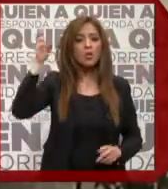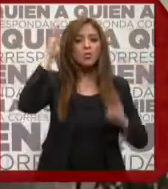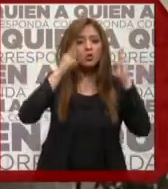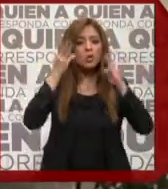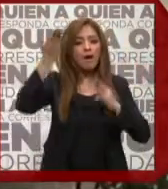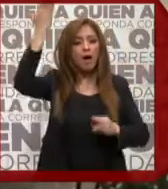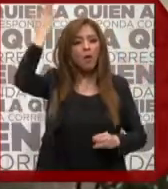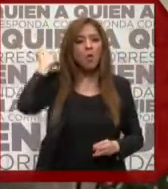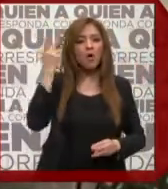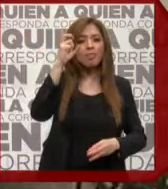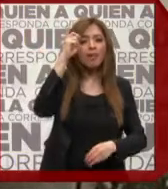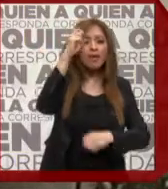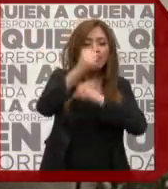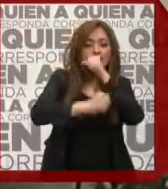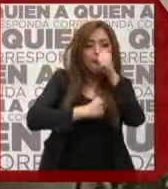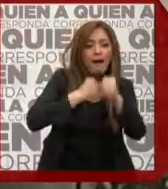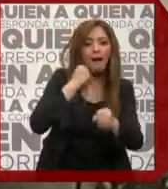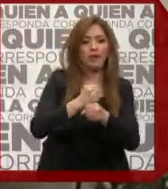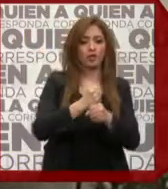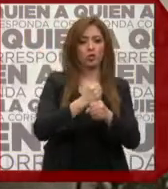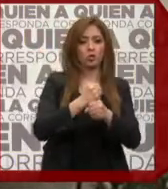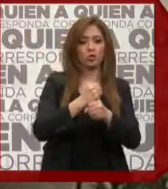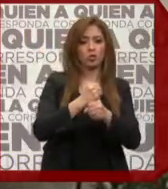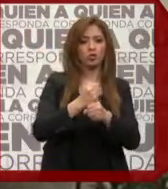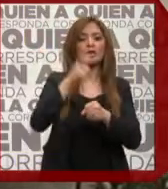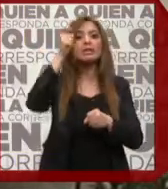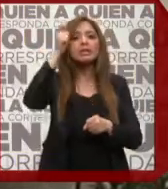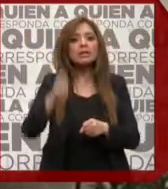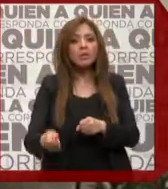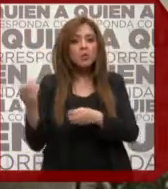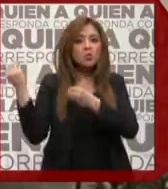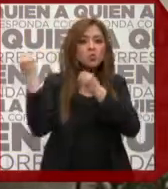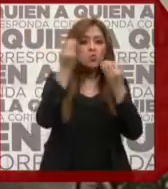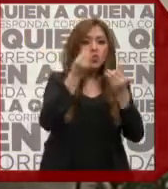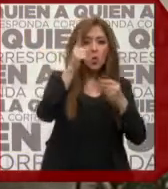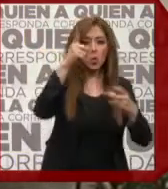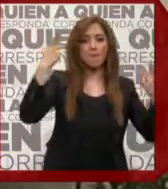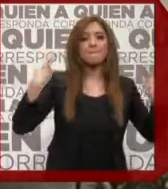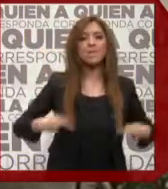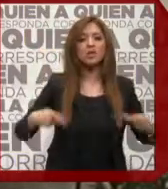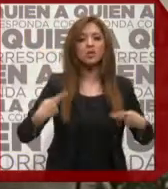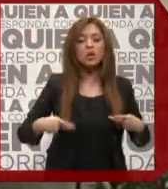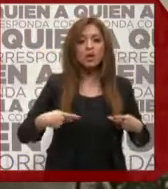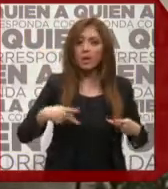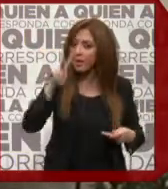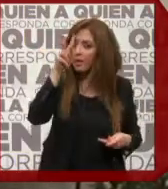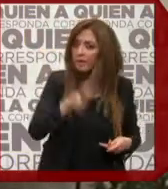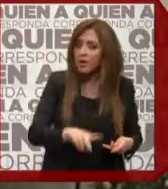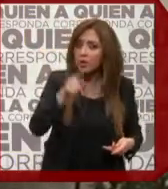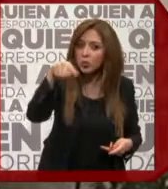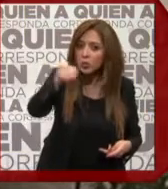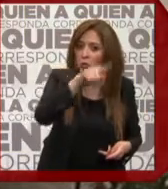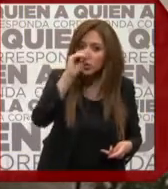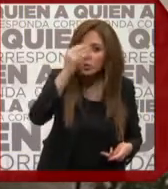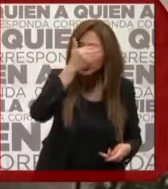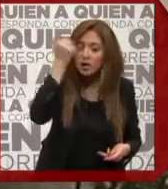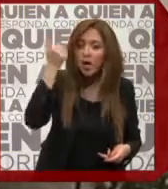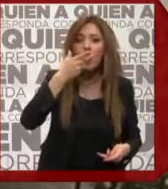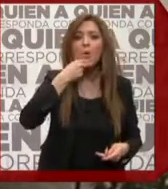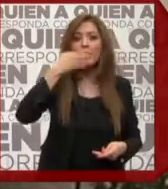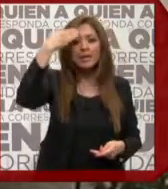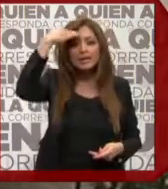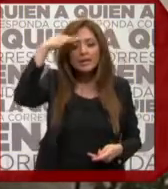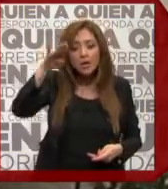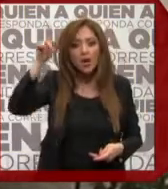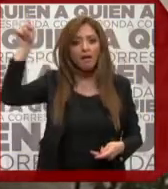30 años y se debe básicamente a la donación de una persona. Por increíble que parezca, un señor de